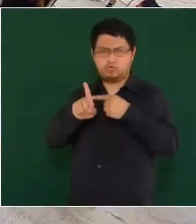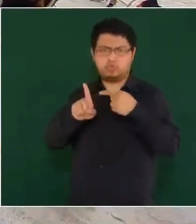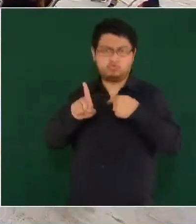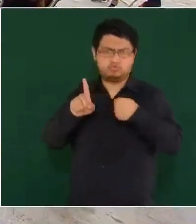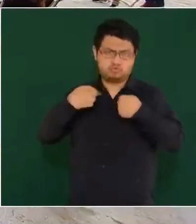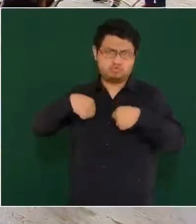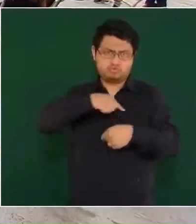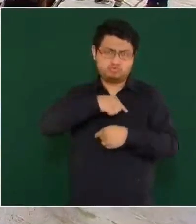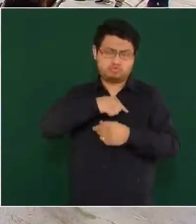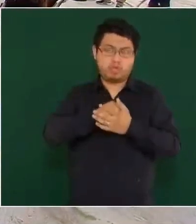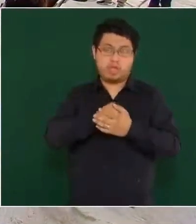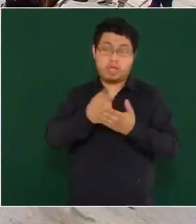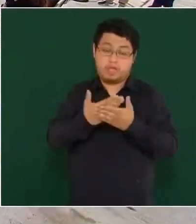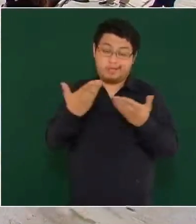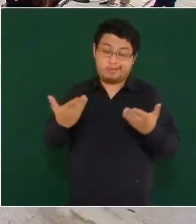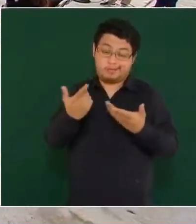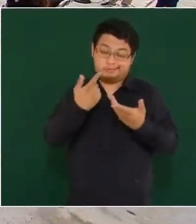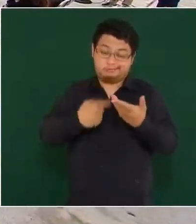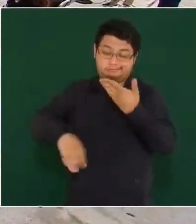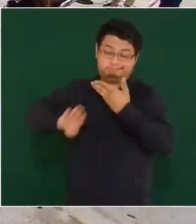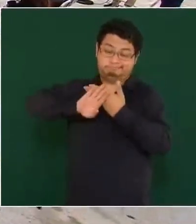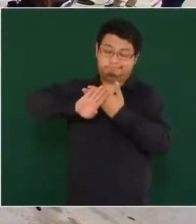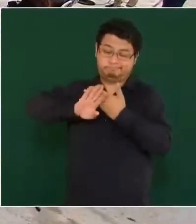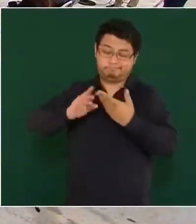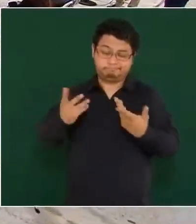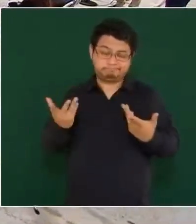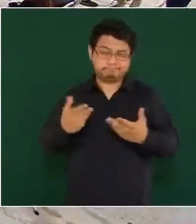es supositora a nosotros